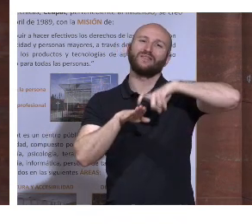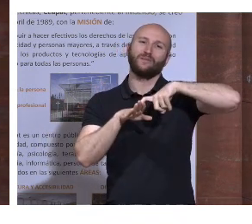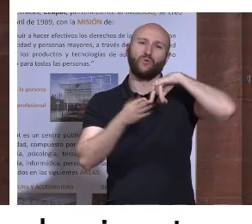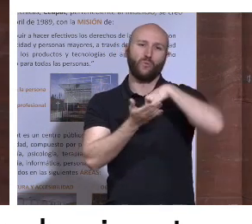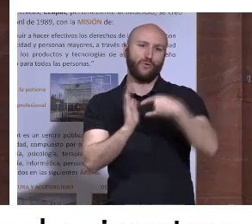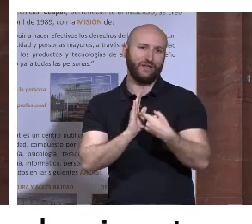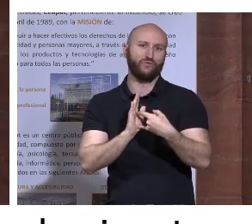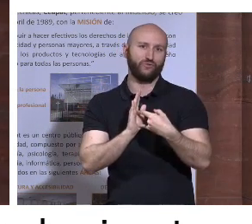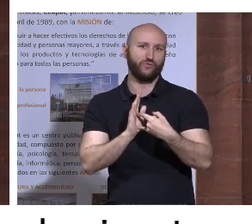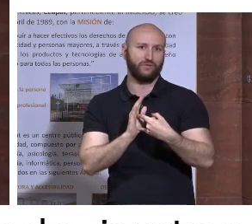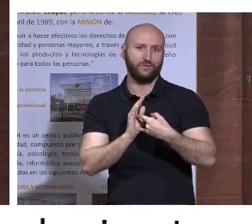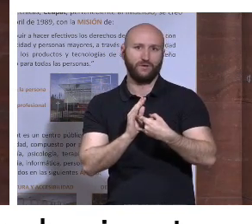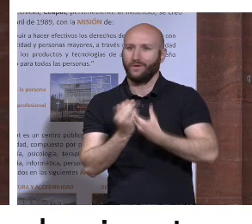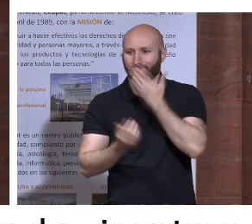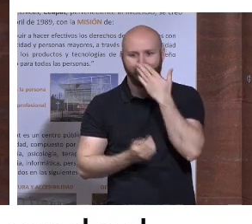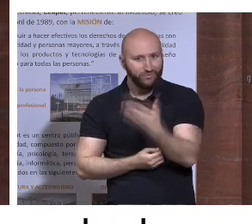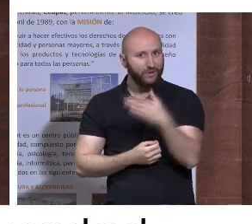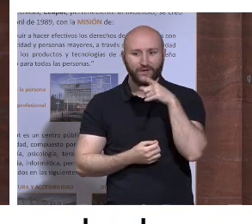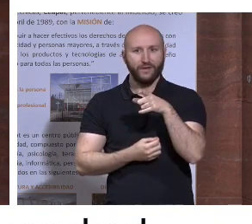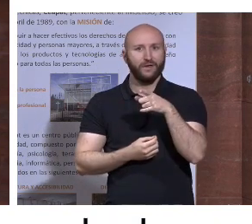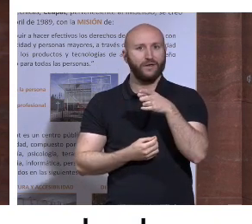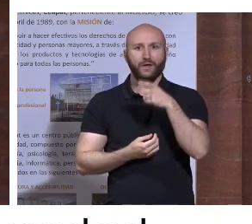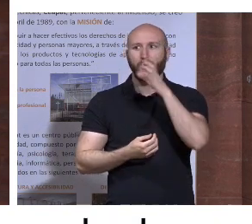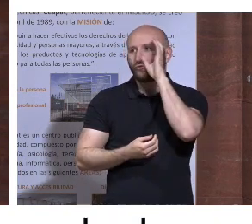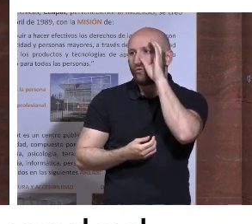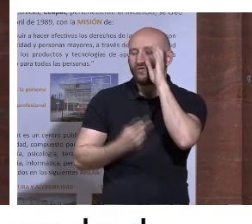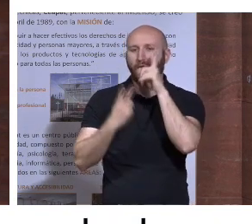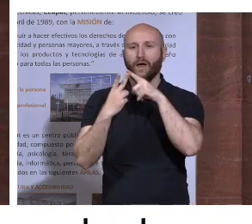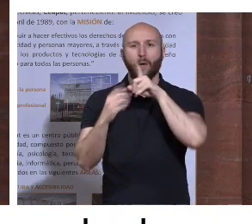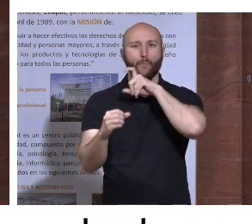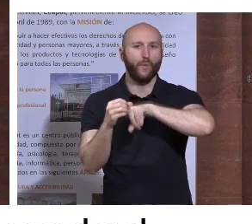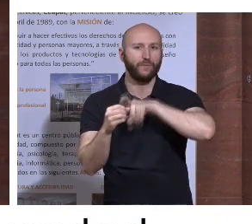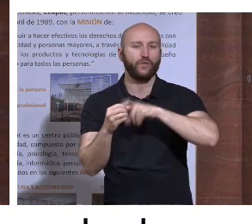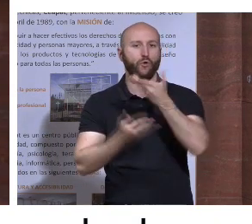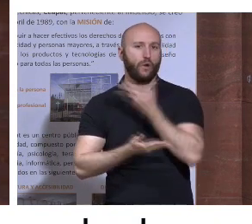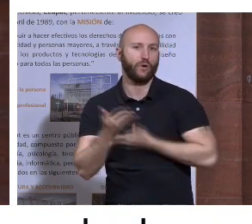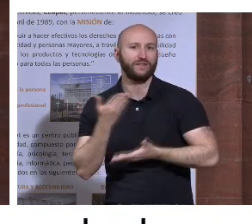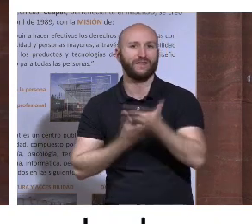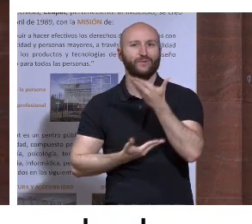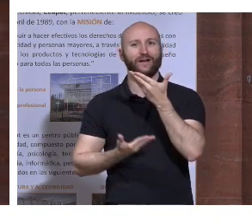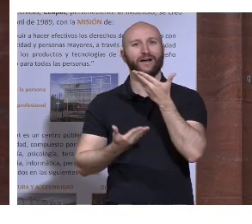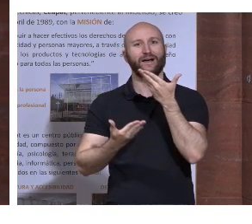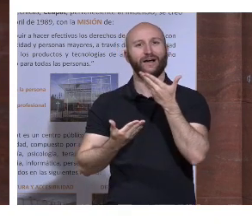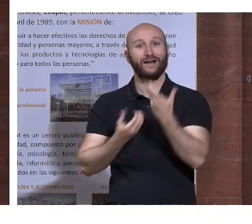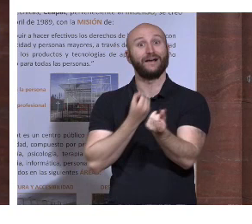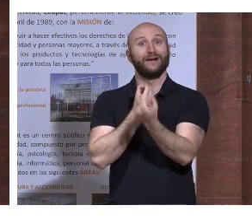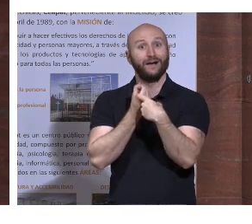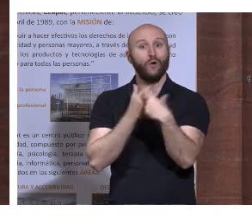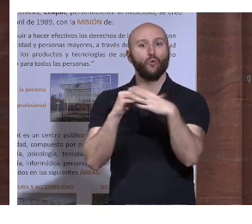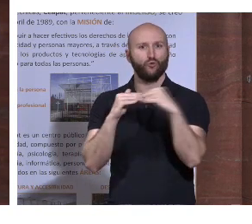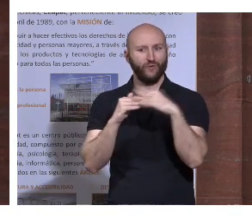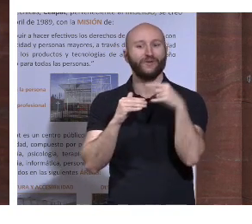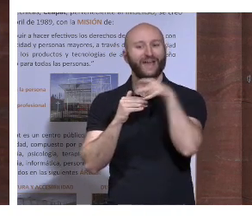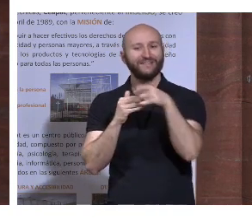verdad, esta escucha, esta participación colaborativa con usuarios es el camino